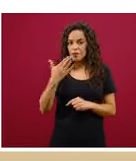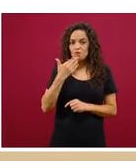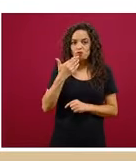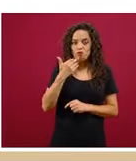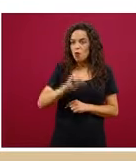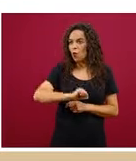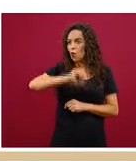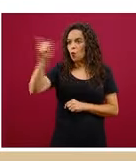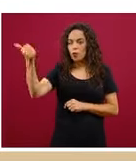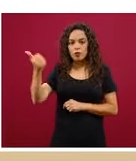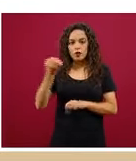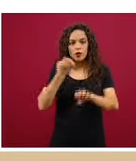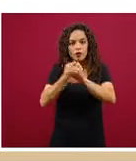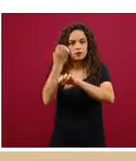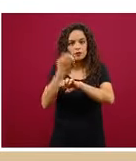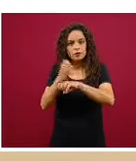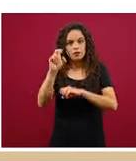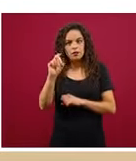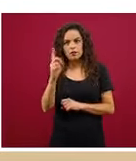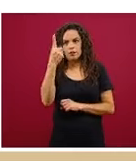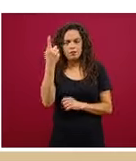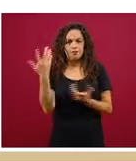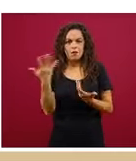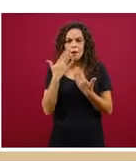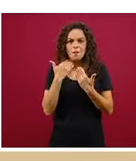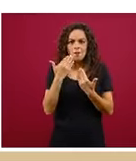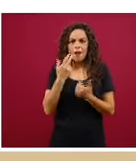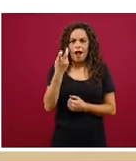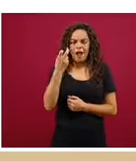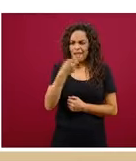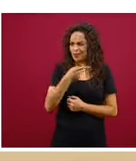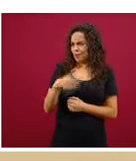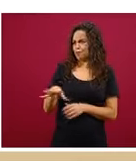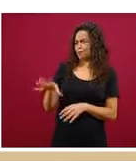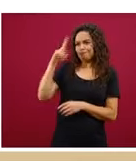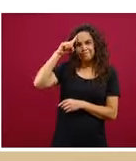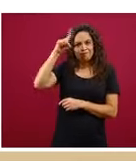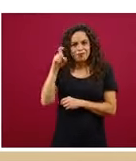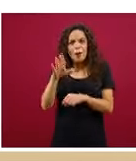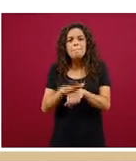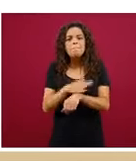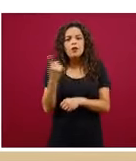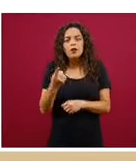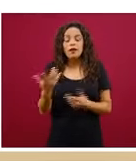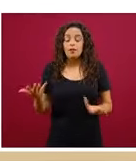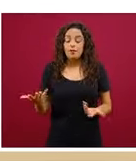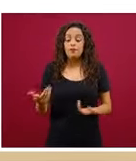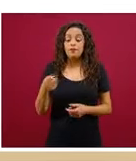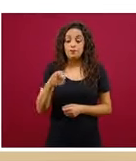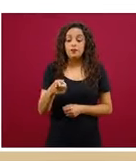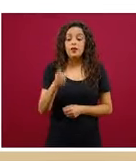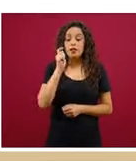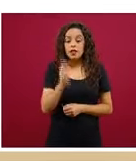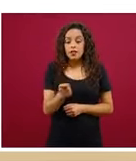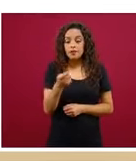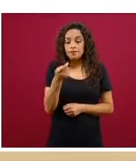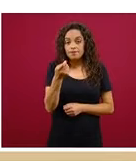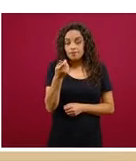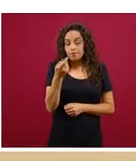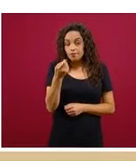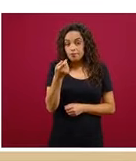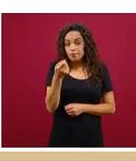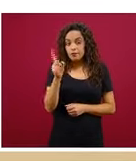estados, y eso lógicamente llama la atención, porque ha sido un comportamiento bastante, digamos, similar a lo que se